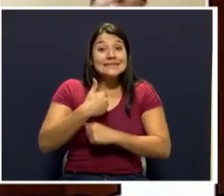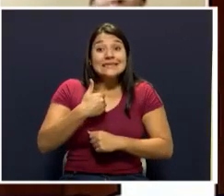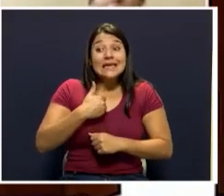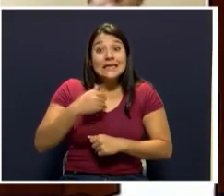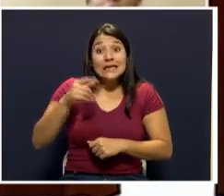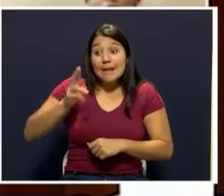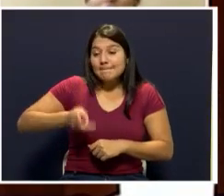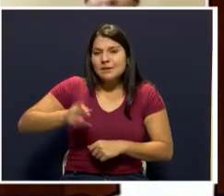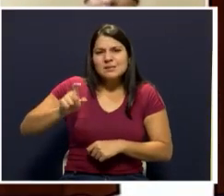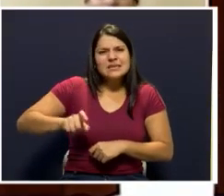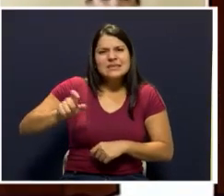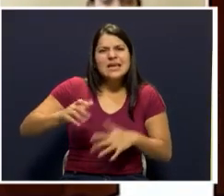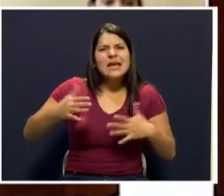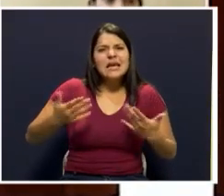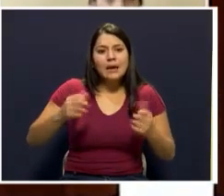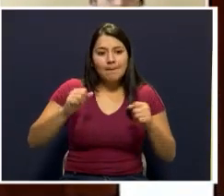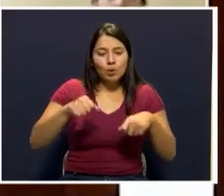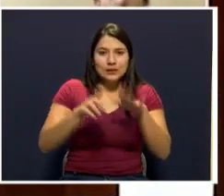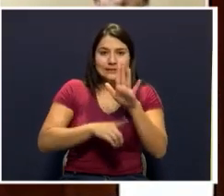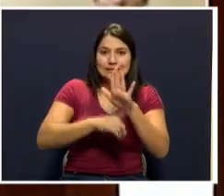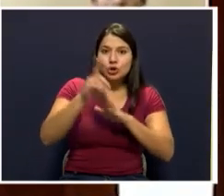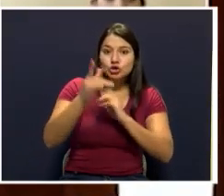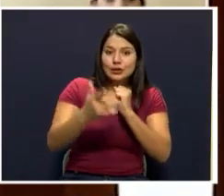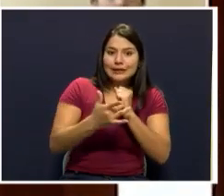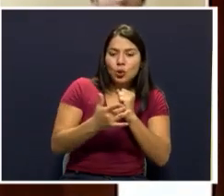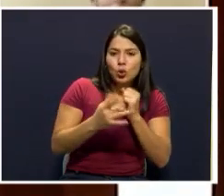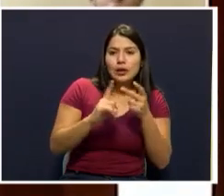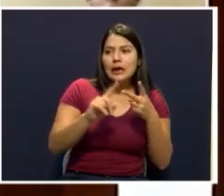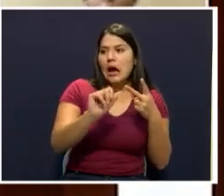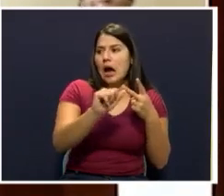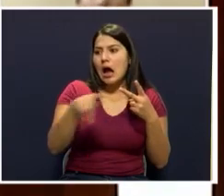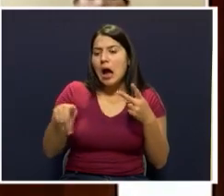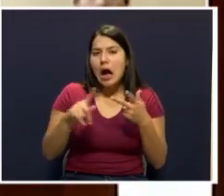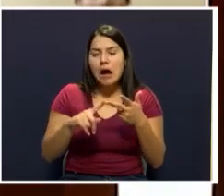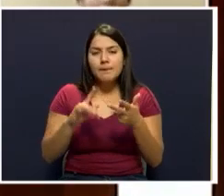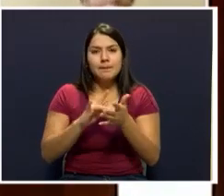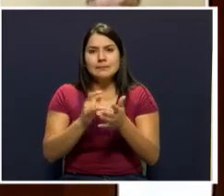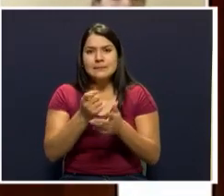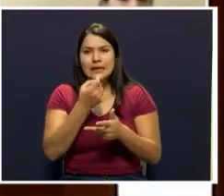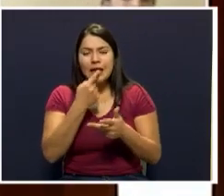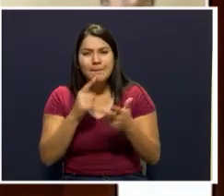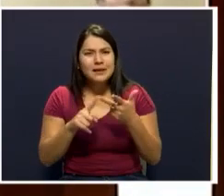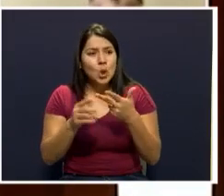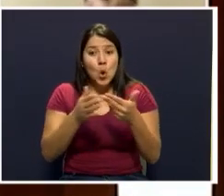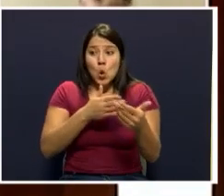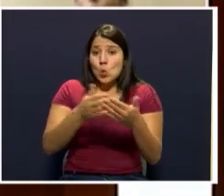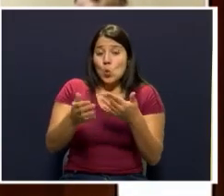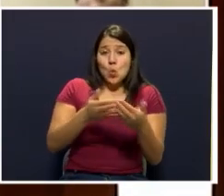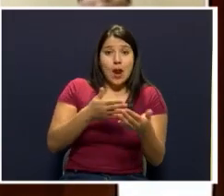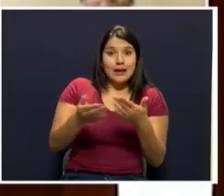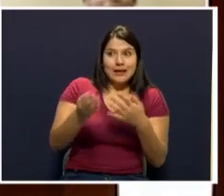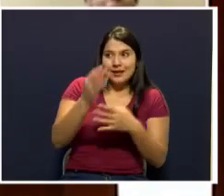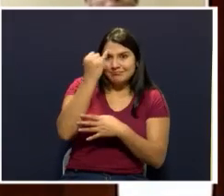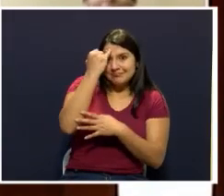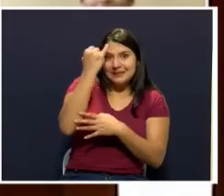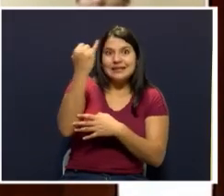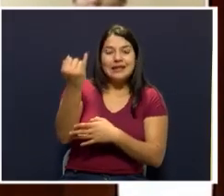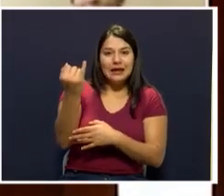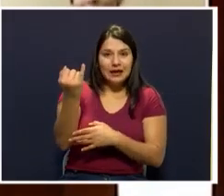poder desarrollar tecnologías, aplicaciones, medicamentos, cualquier tipo de